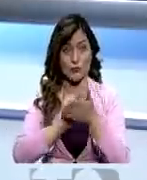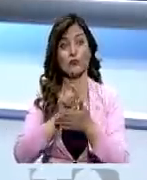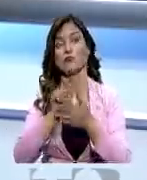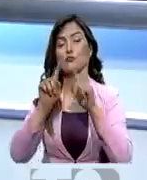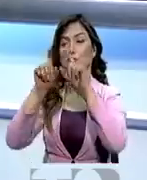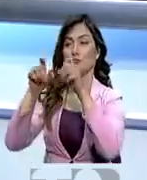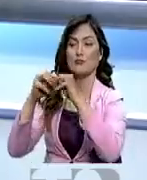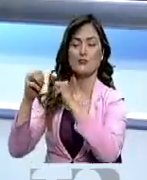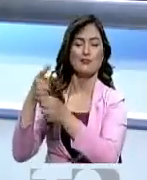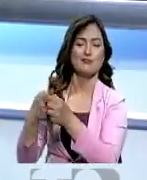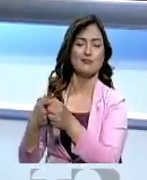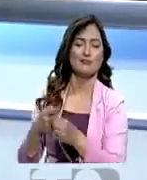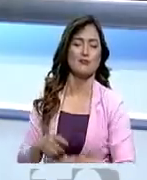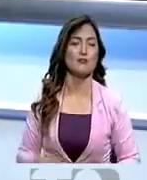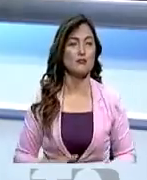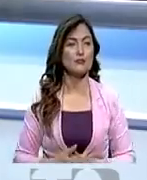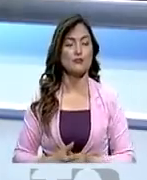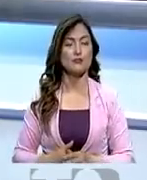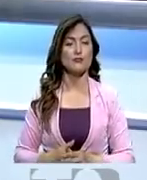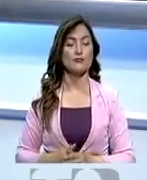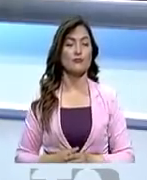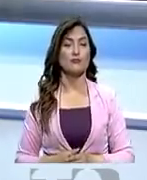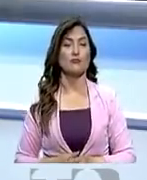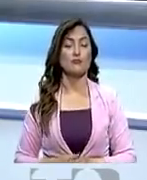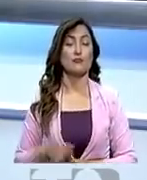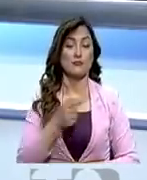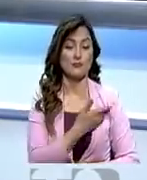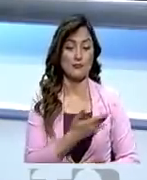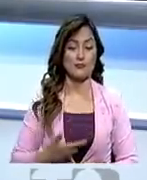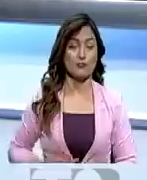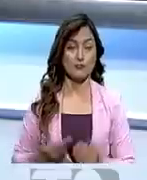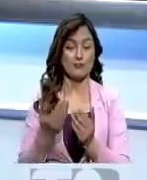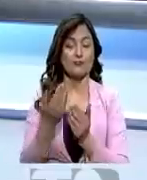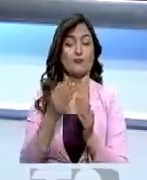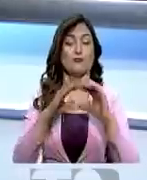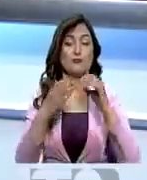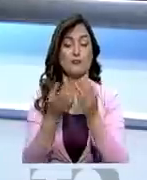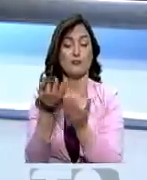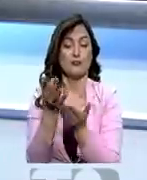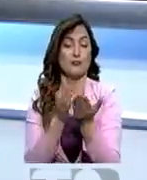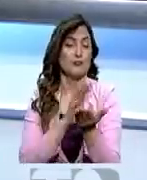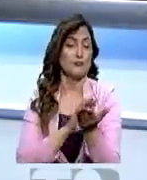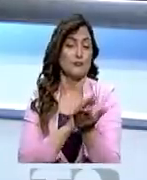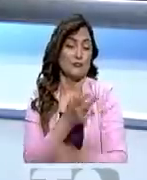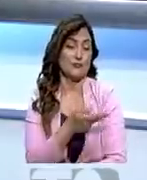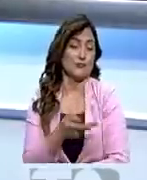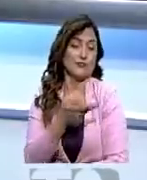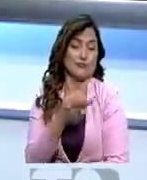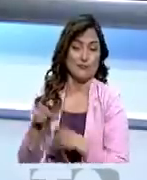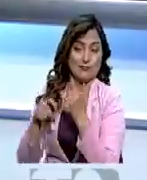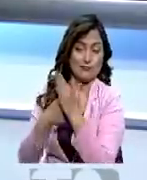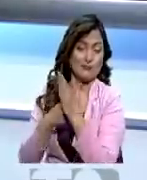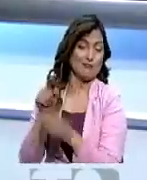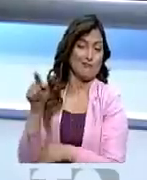por la empresa Metro de Quito. Él y el presidente de la Comisión de Presupuesto del municipio creen que la Contraloría General